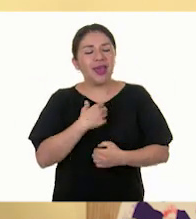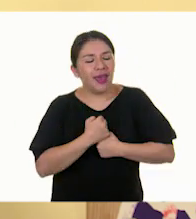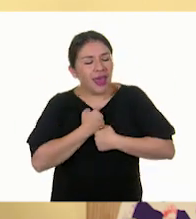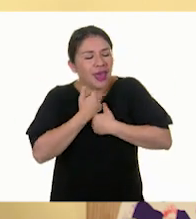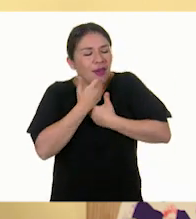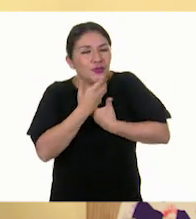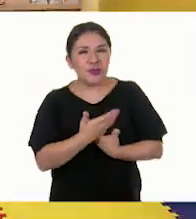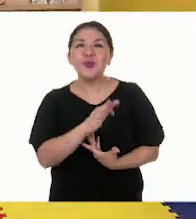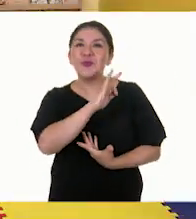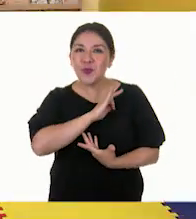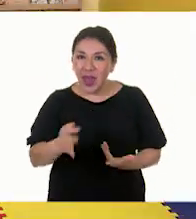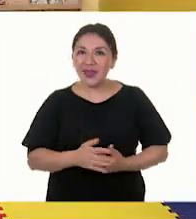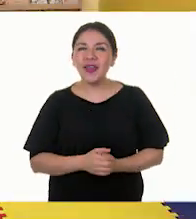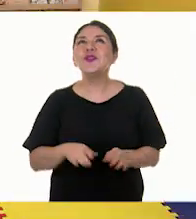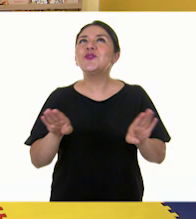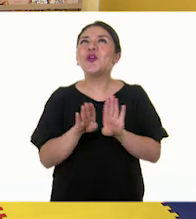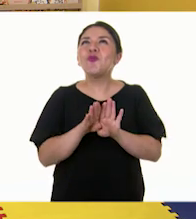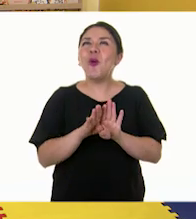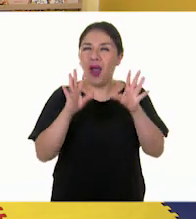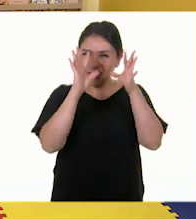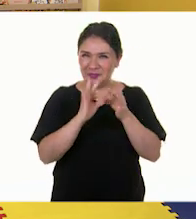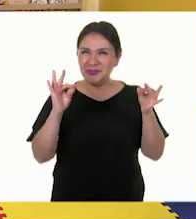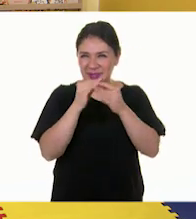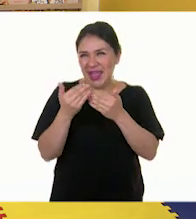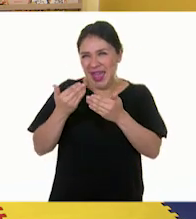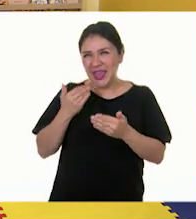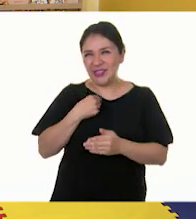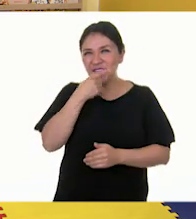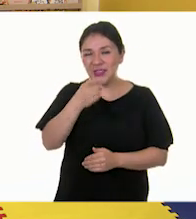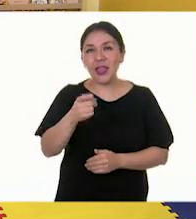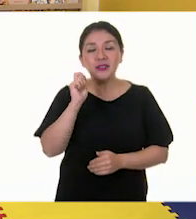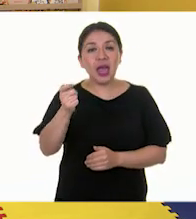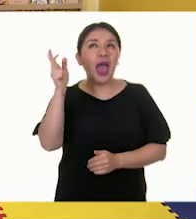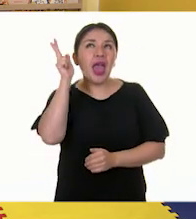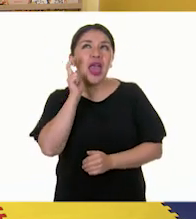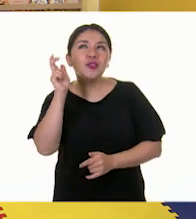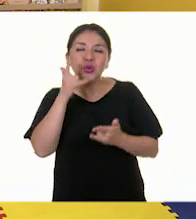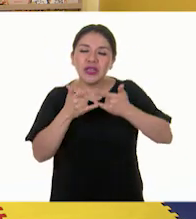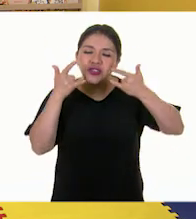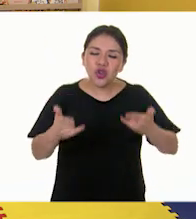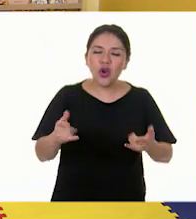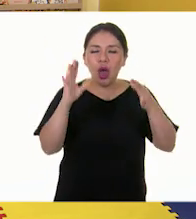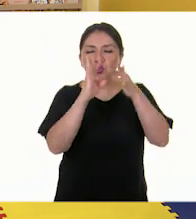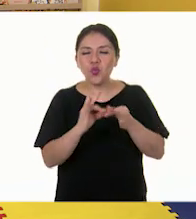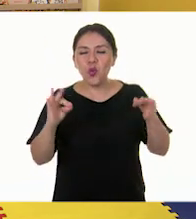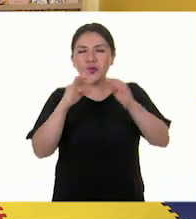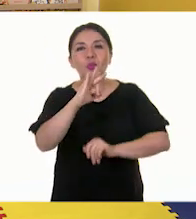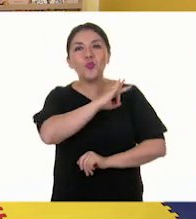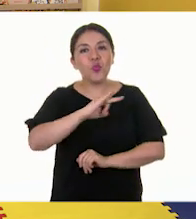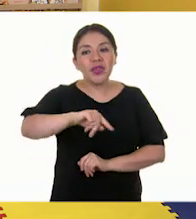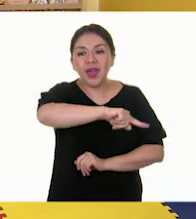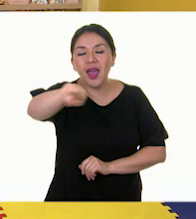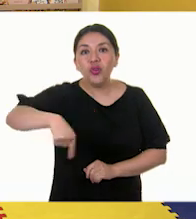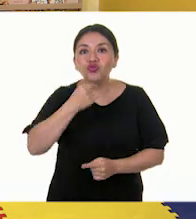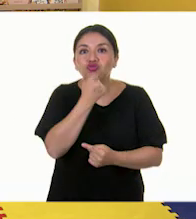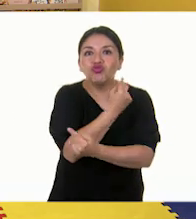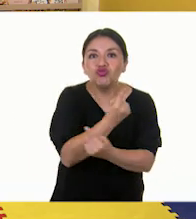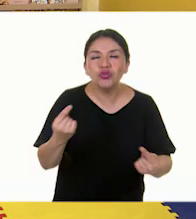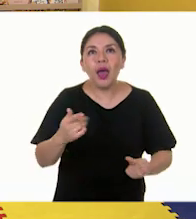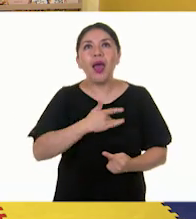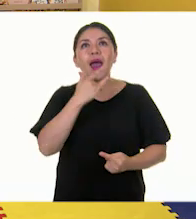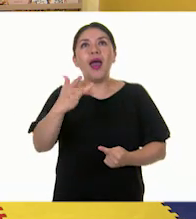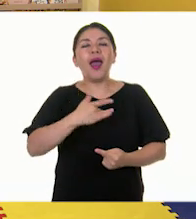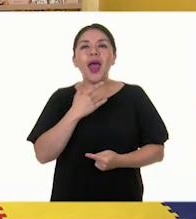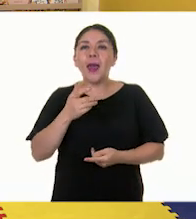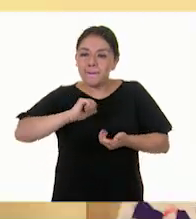crear vínculos. Como ya lo hemos comentado antes, escuchar historias o cuentos permite a las niñas y niños desarrollar